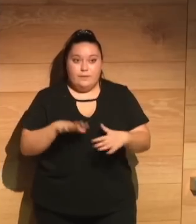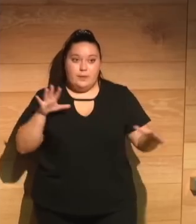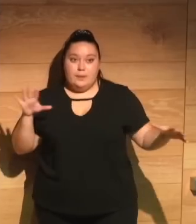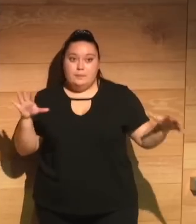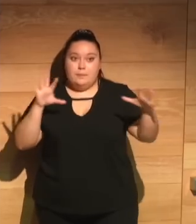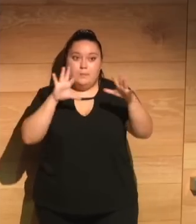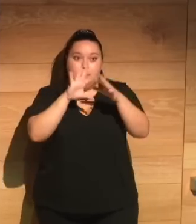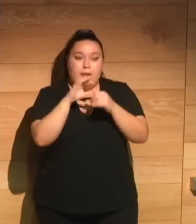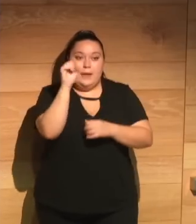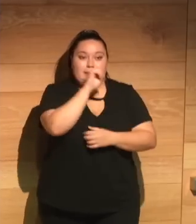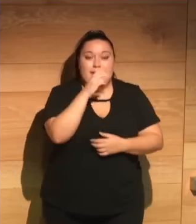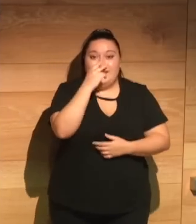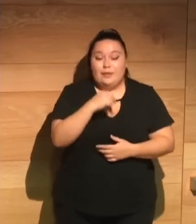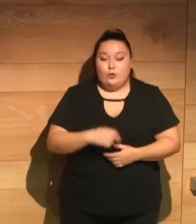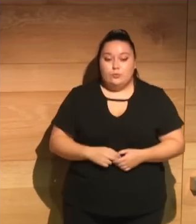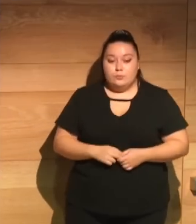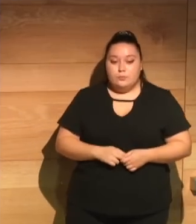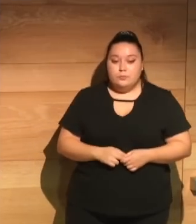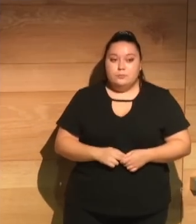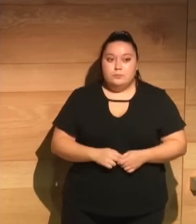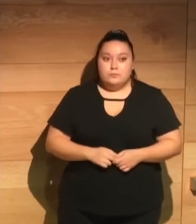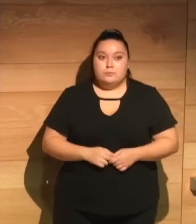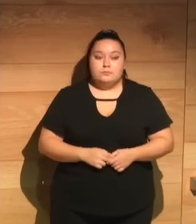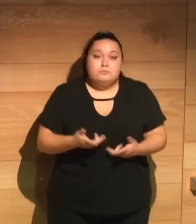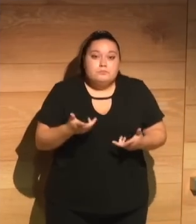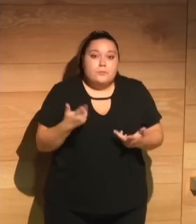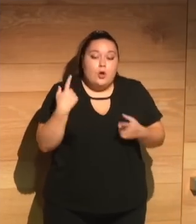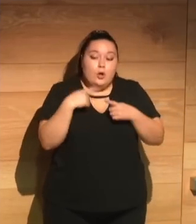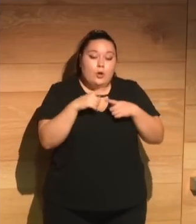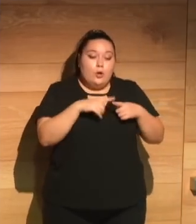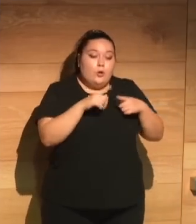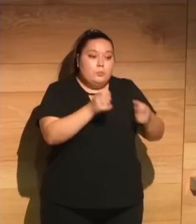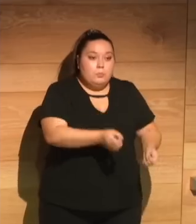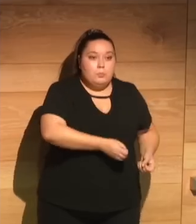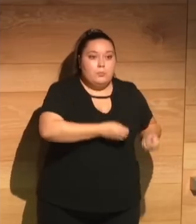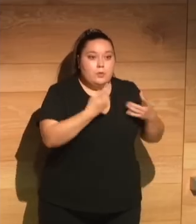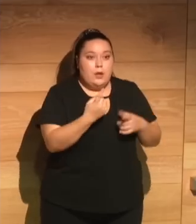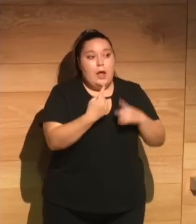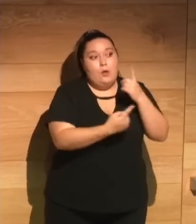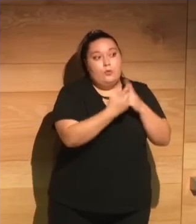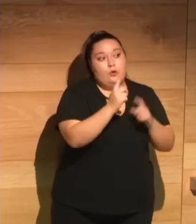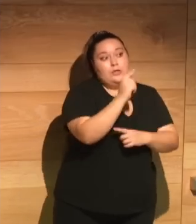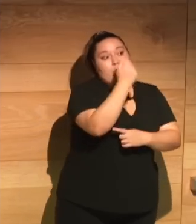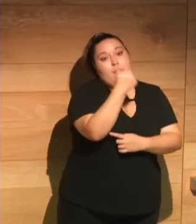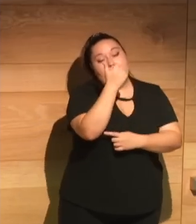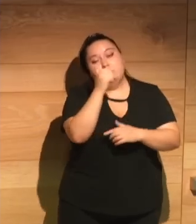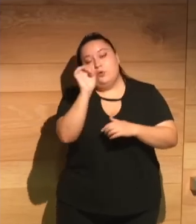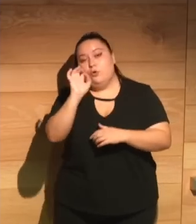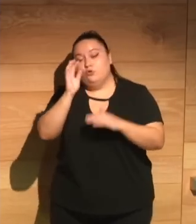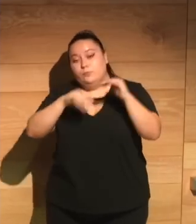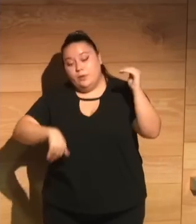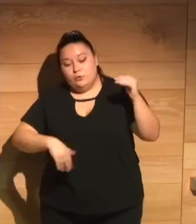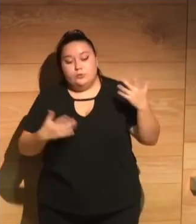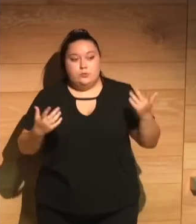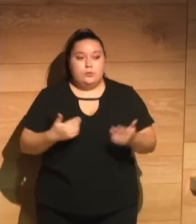los cantares de ciego y con... Es ir con tu repertorio y unos eran más exitosos, efectivamente, y otros menos. Y unos eran más demandados